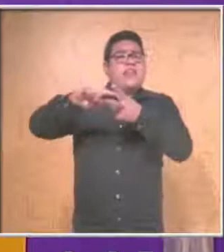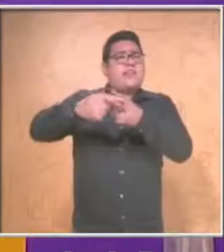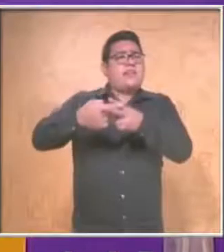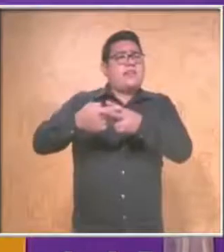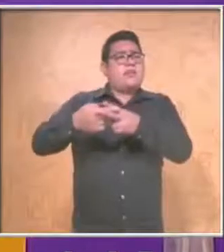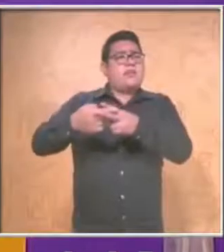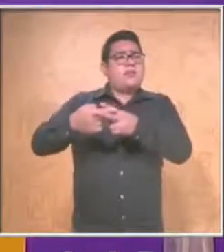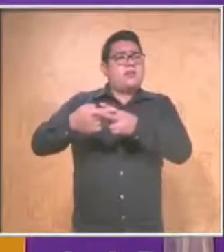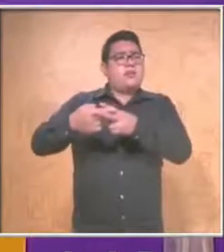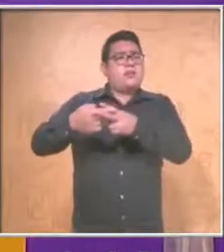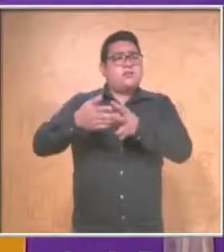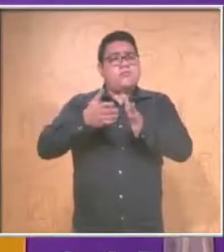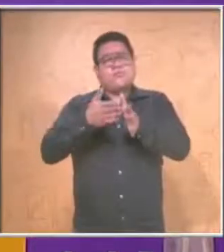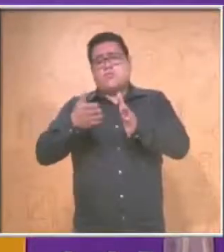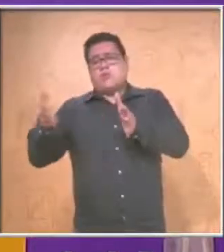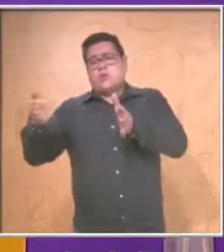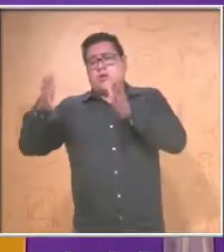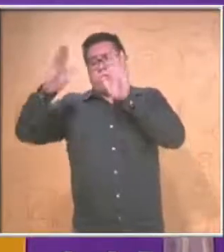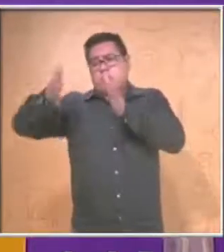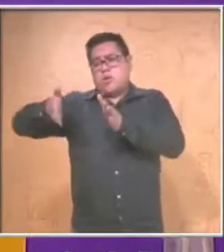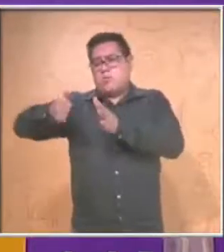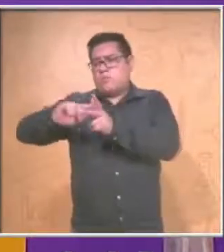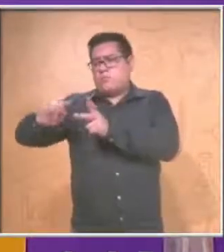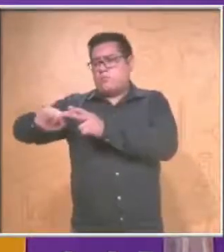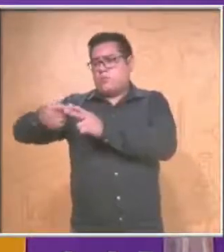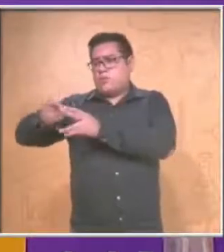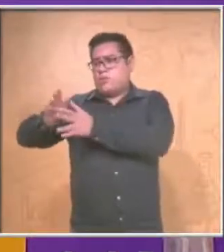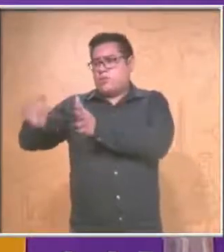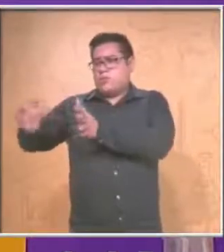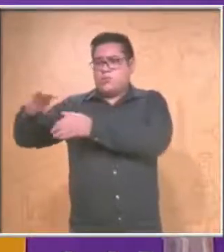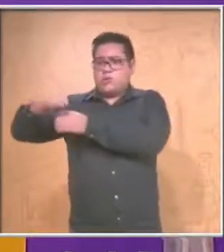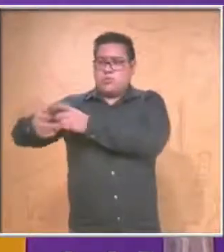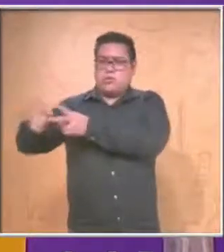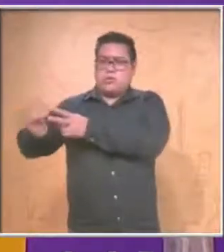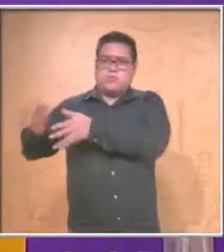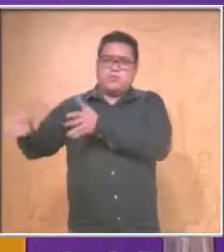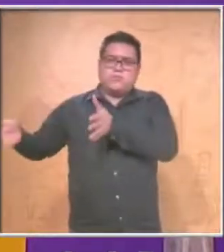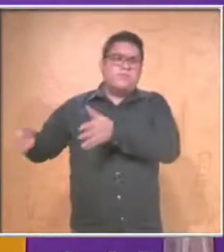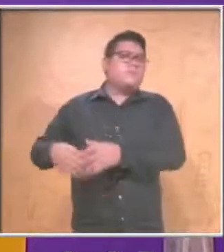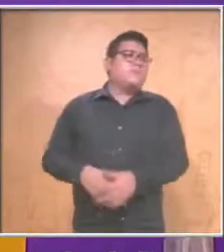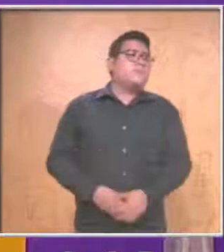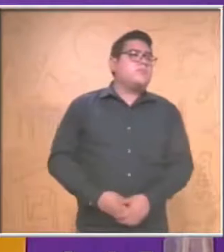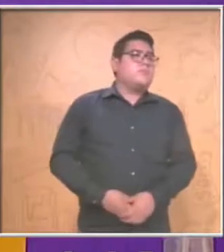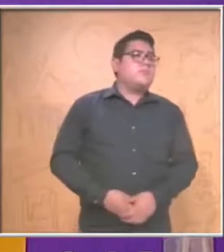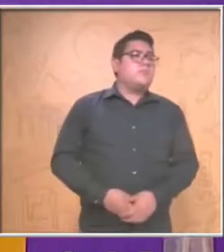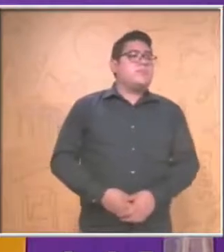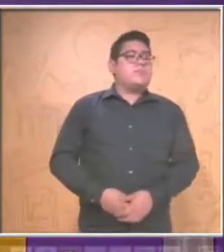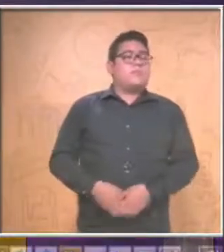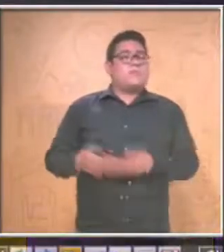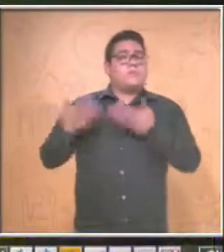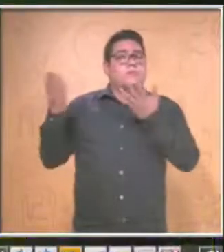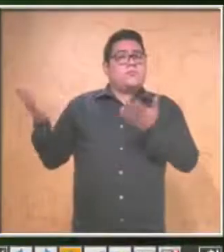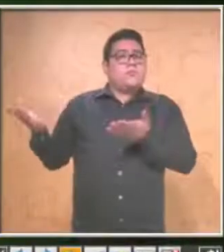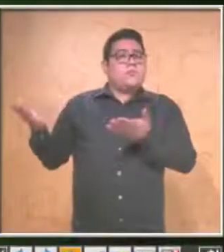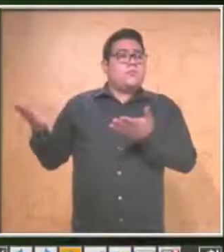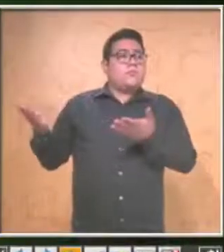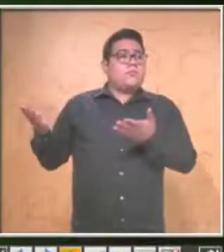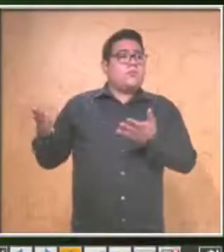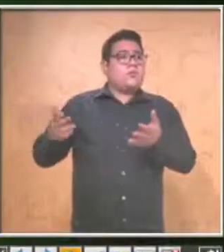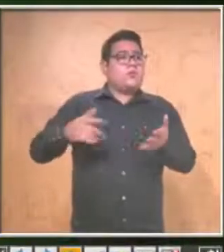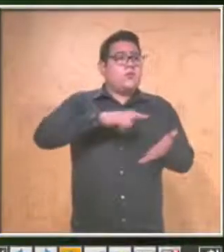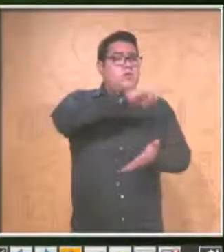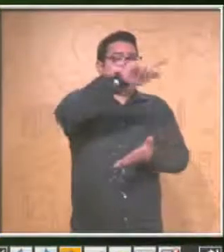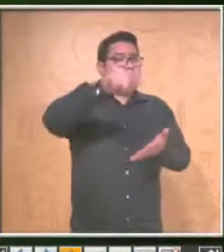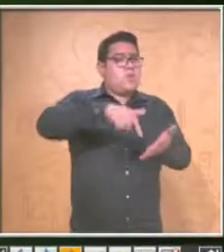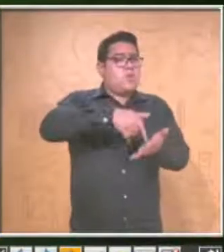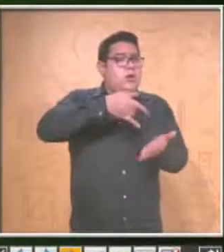inicio o el término de una de las etapas de las que se estaba hablando. Voy a pasar directamente a las áreas agrícolas